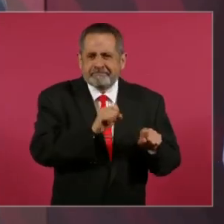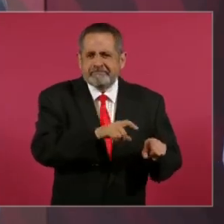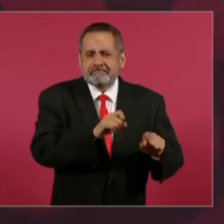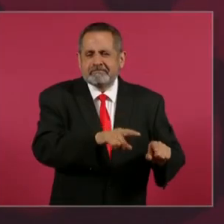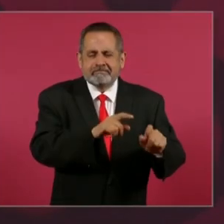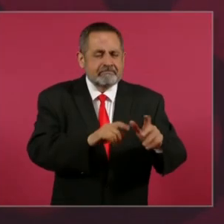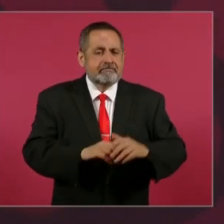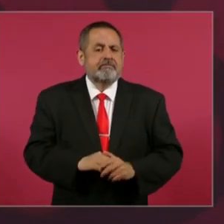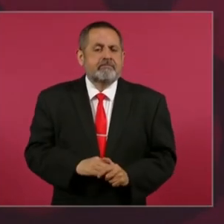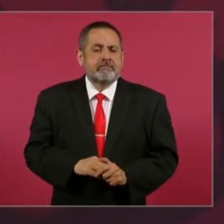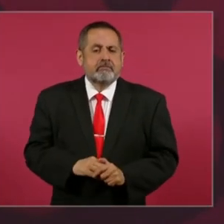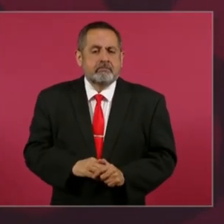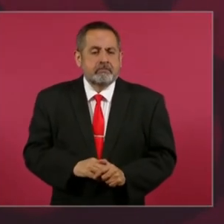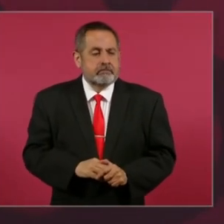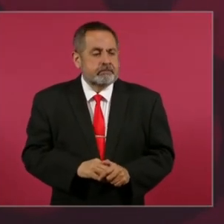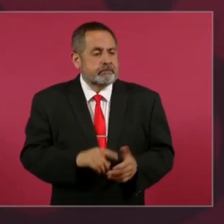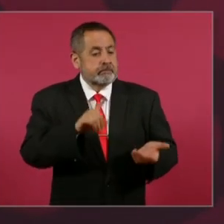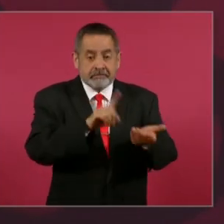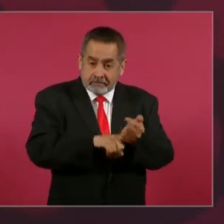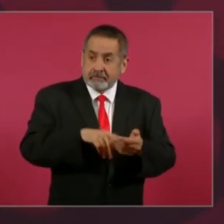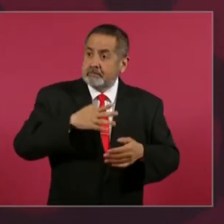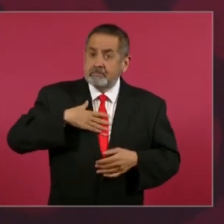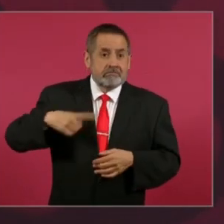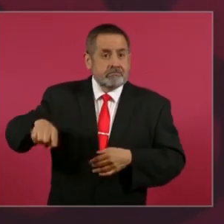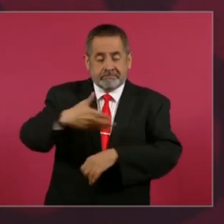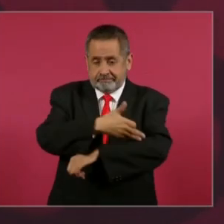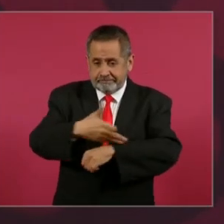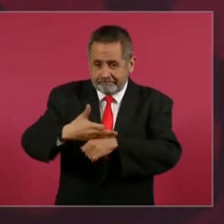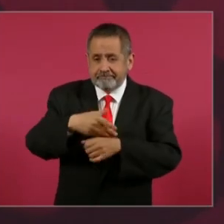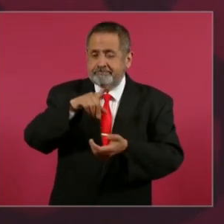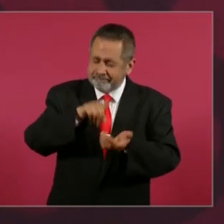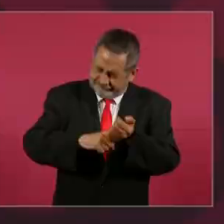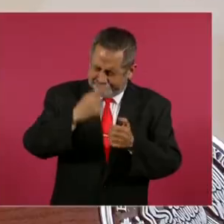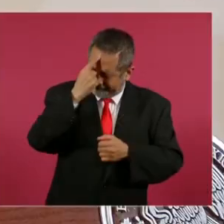en nuestras familias hay.